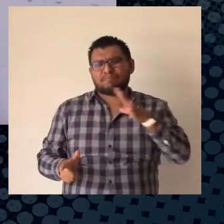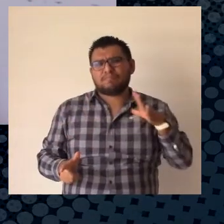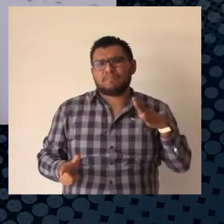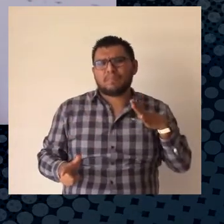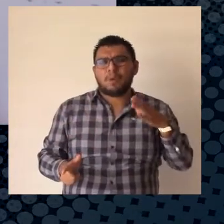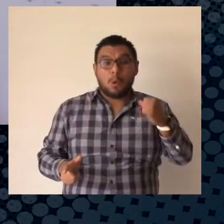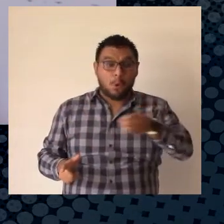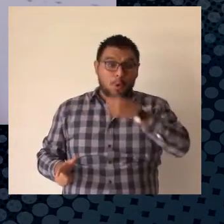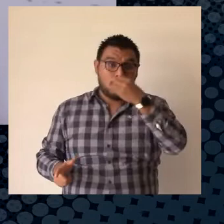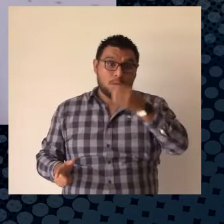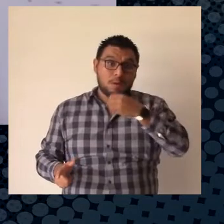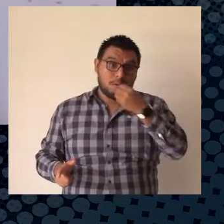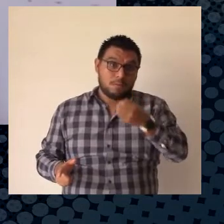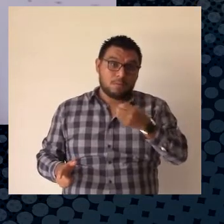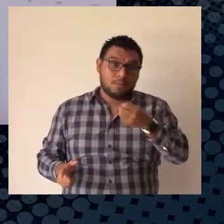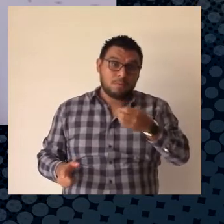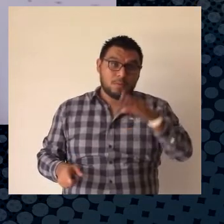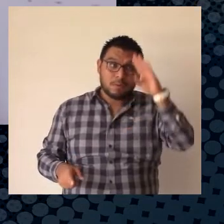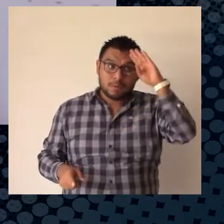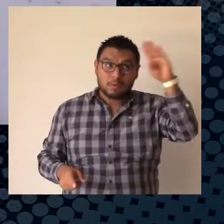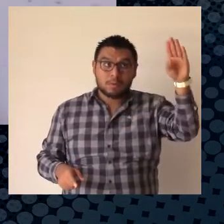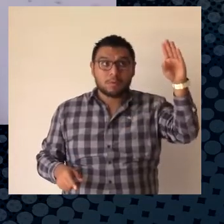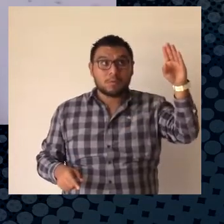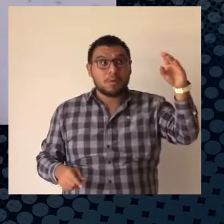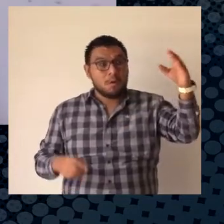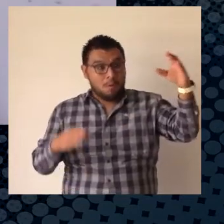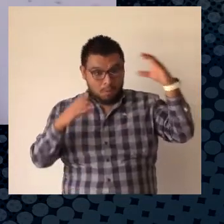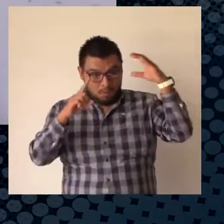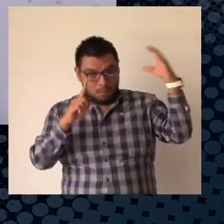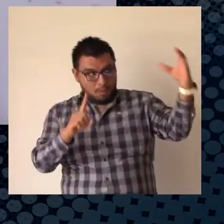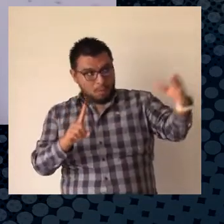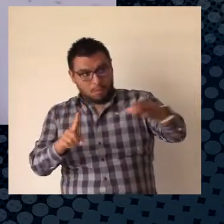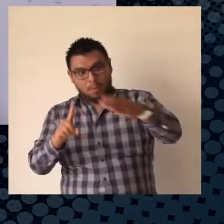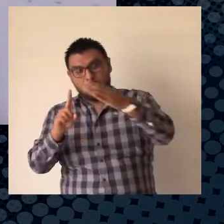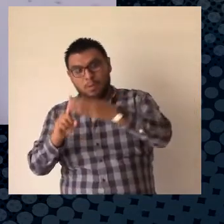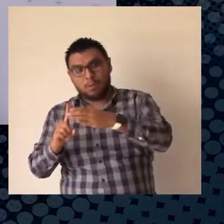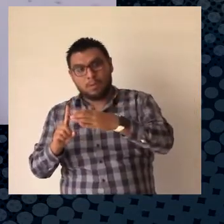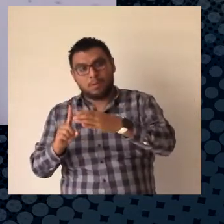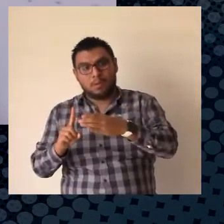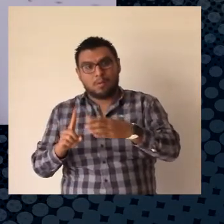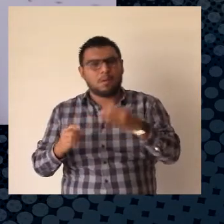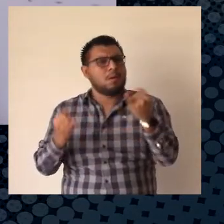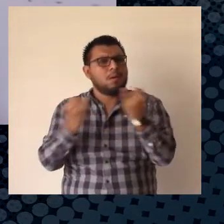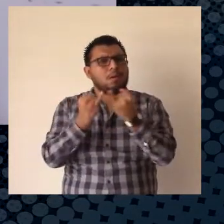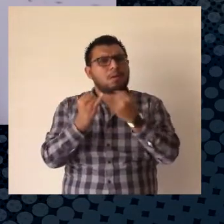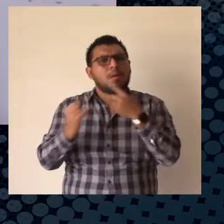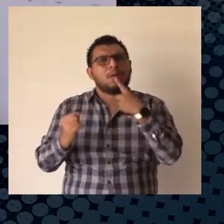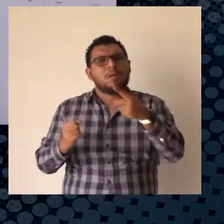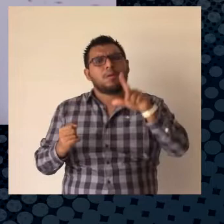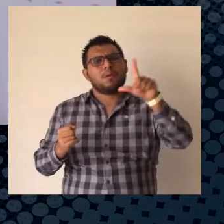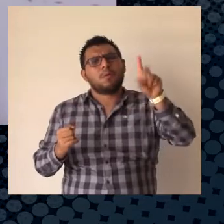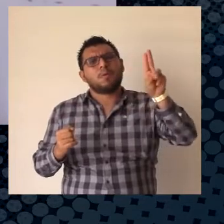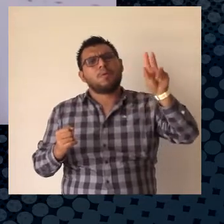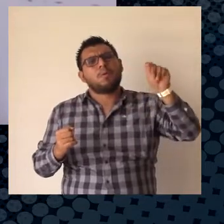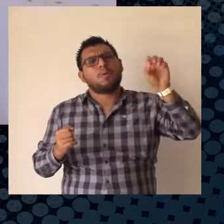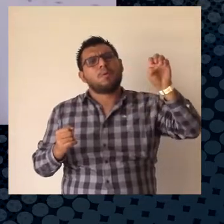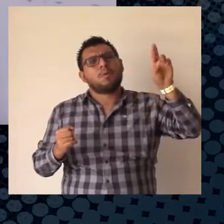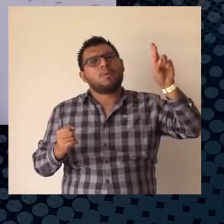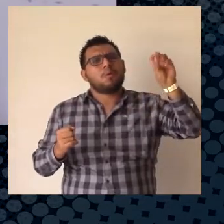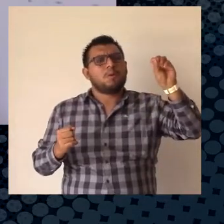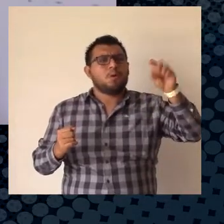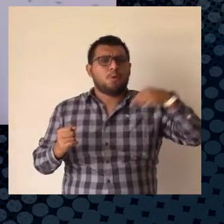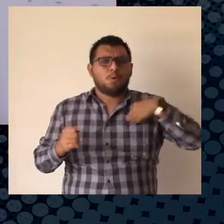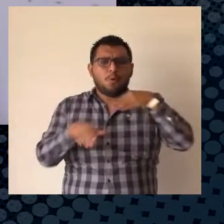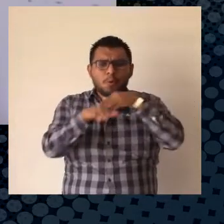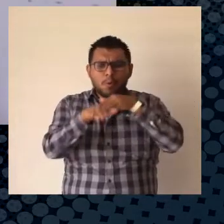Y oramos naturalmente, Señor, guárdanos, cuídanos, como dijo Martín Lutero, ¿verdad? Yo voy a obedecer las leyes,